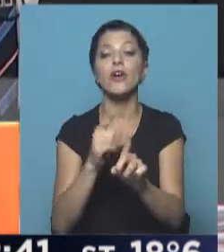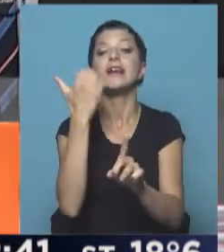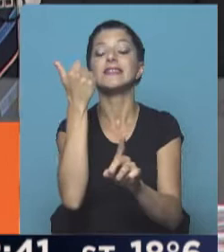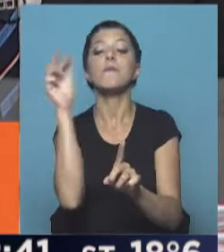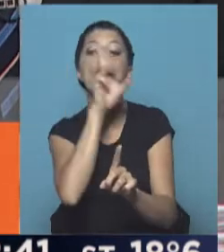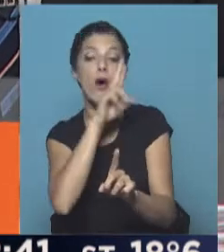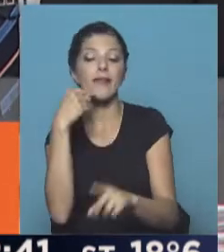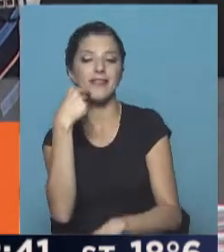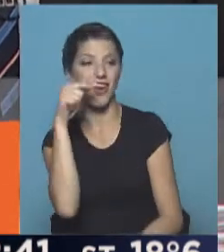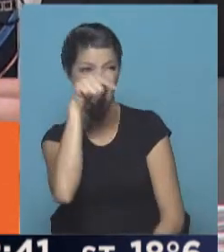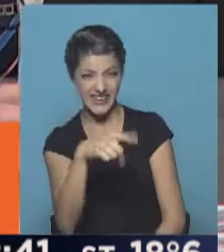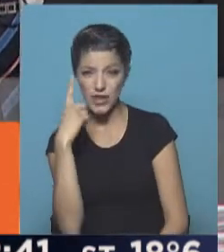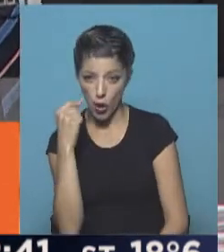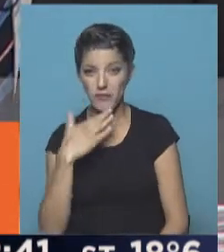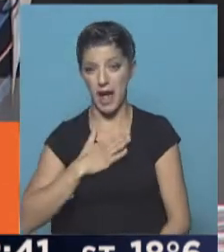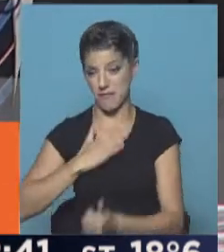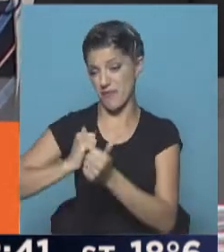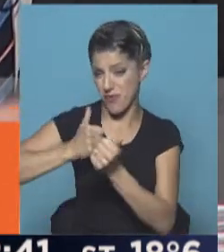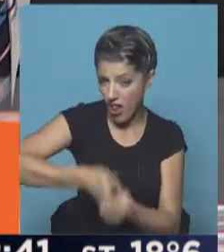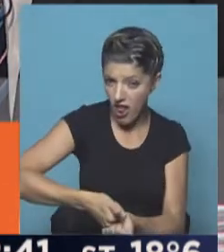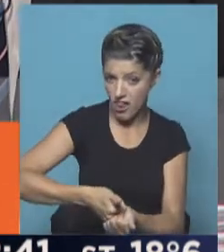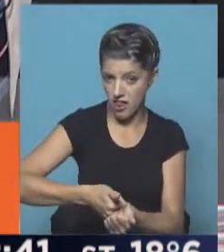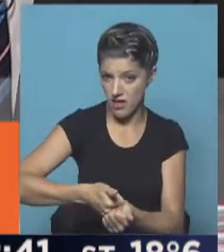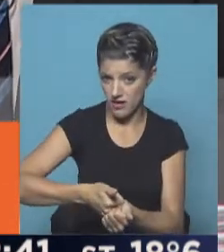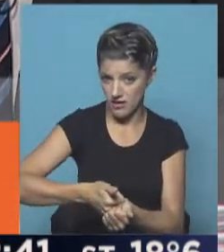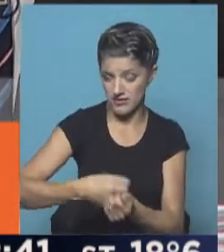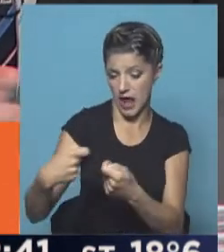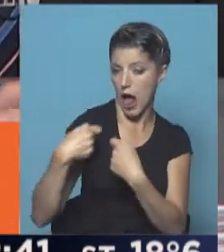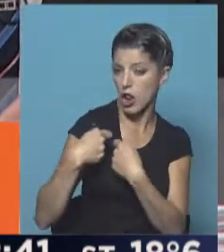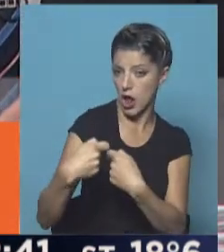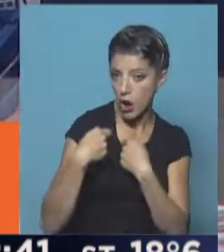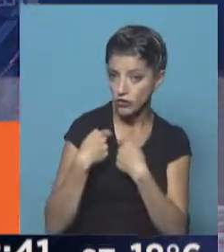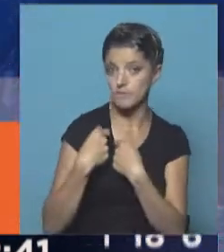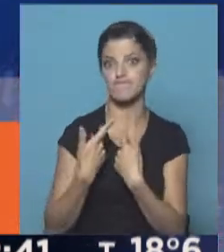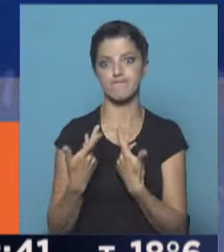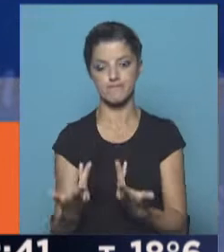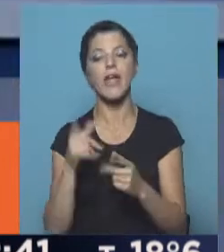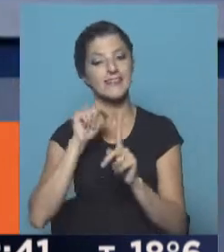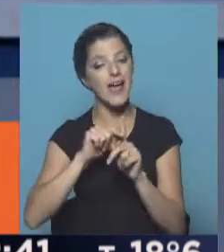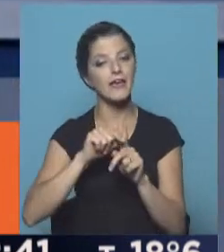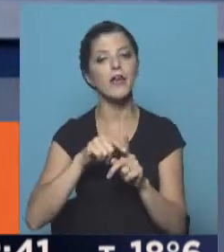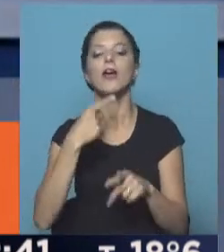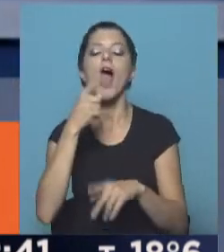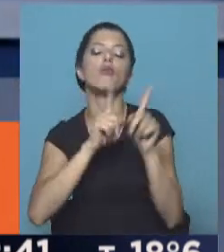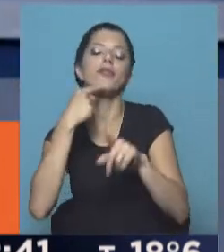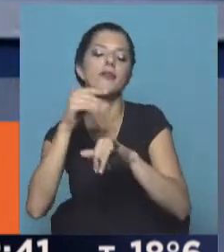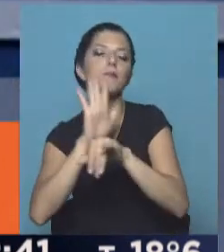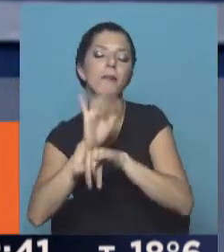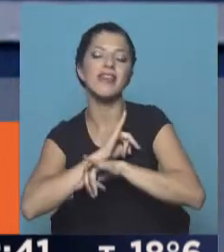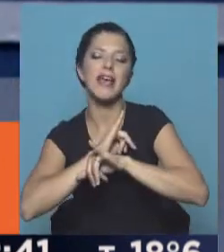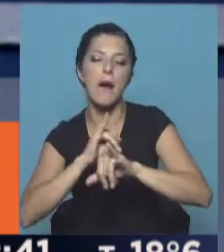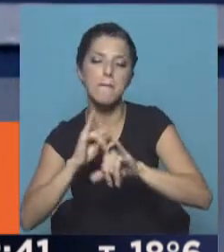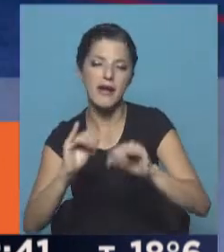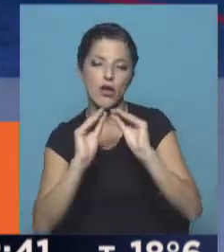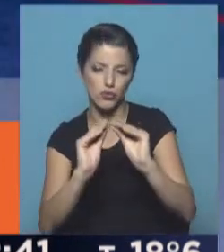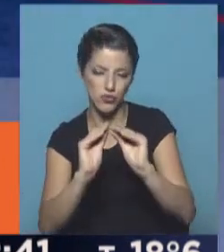mire, este hombre se propasó conmigo. Y de ahí esta campaña sucia, por llamarla de algún modo, pero esta campaña de